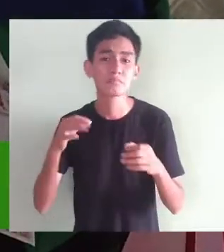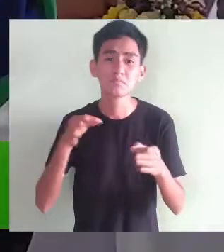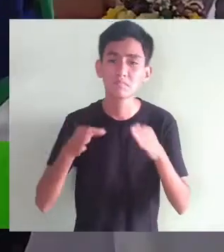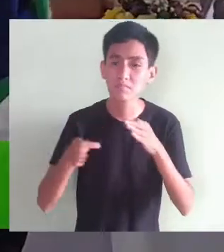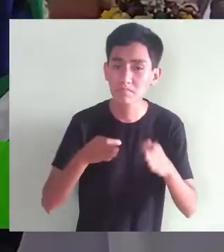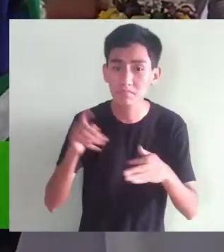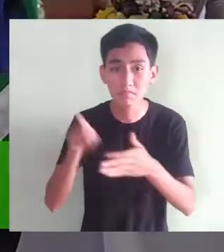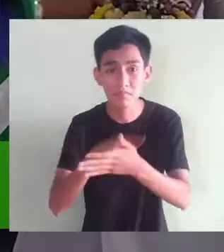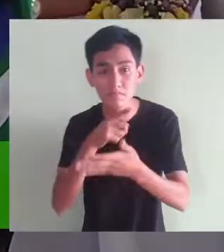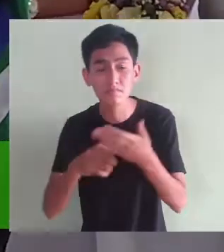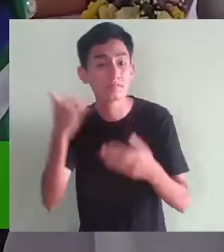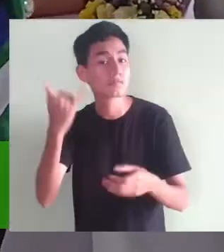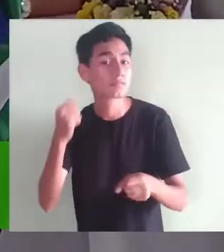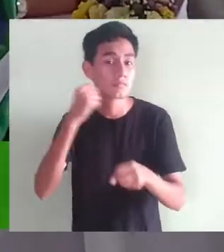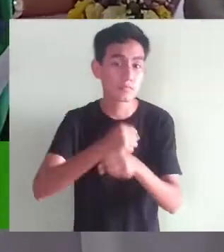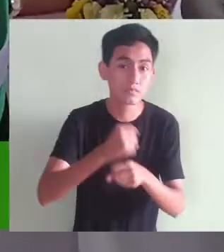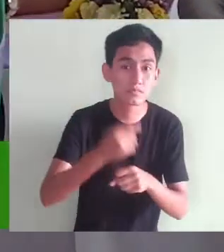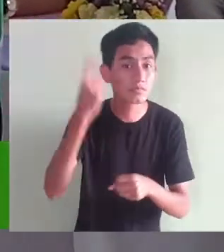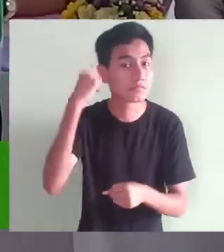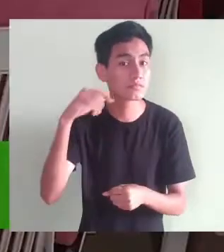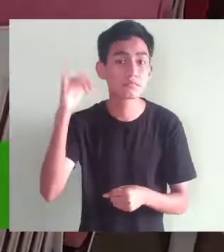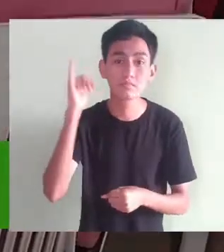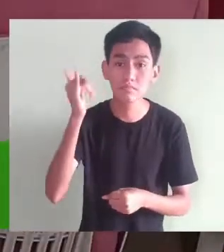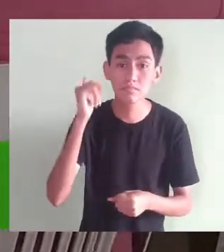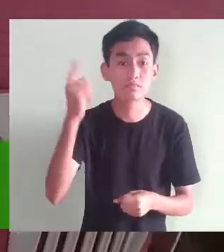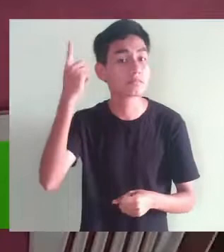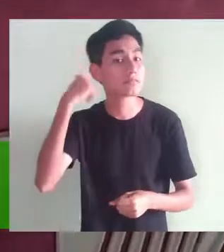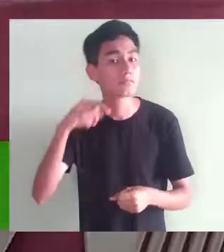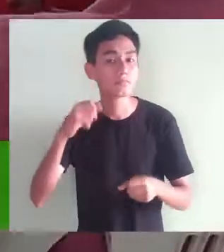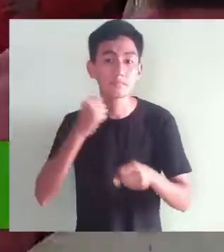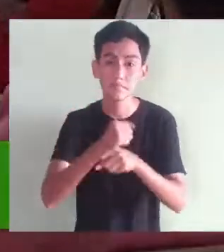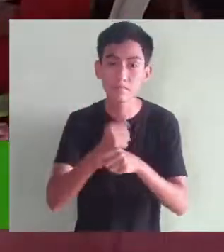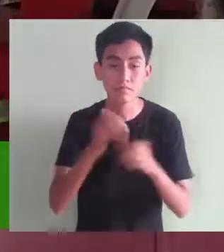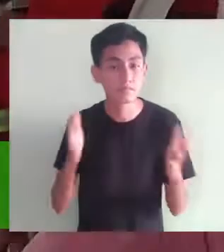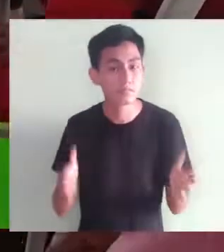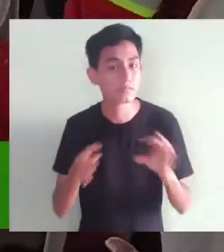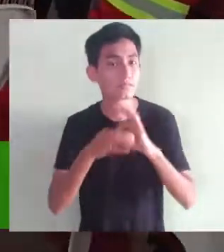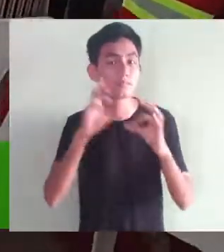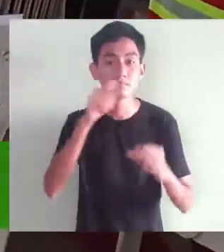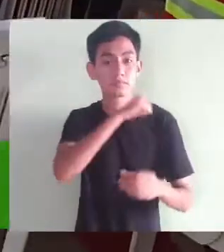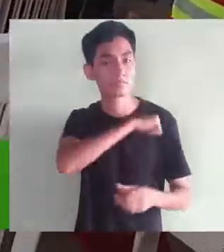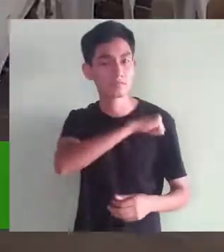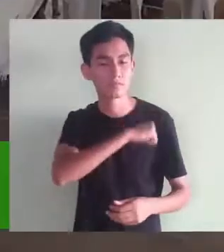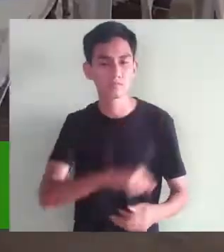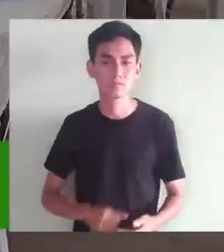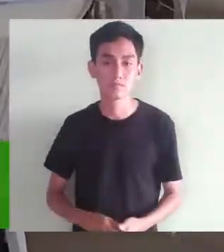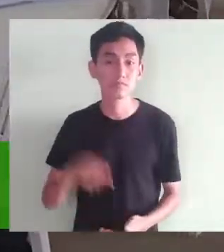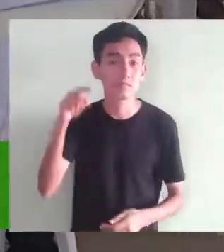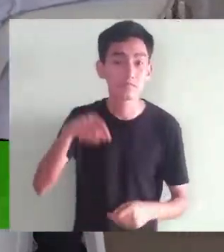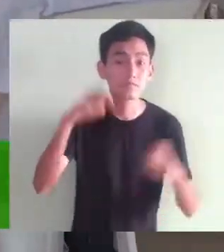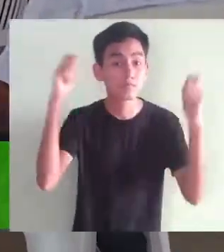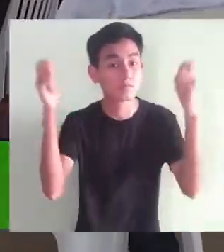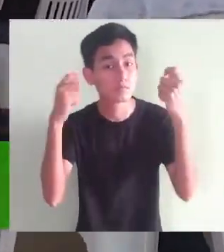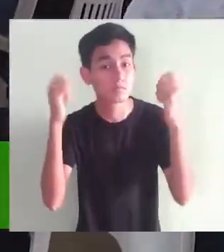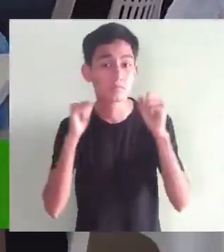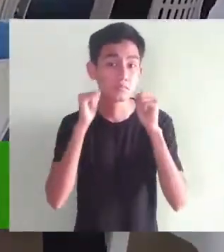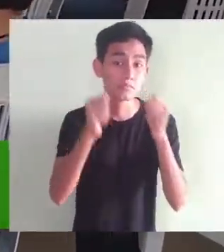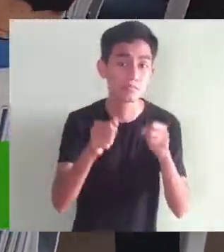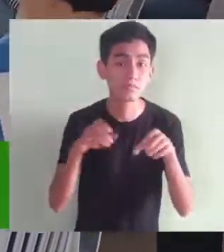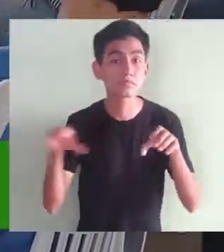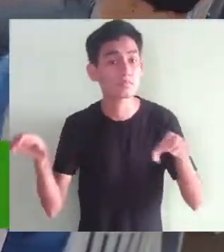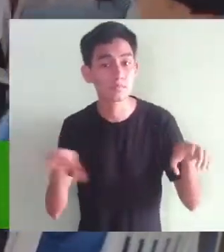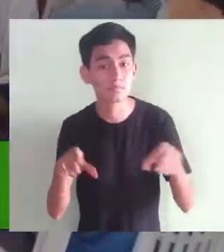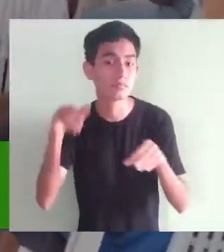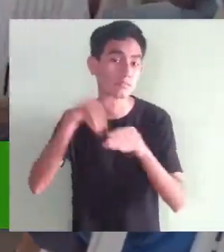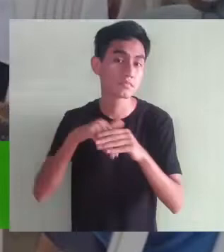Yarinacocha para las trabajadoras de la municipalidad. La ceremonia se llevó a cabo en las instalaciones de la Institución Educativa